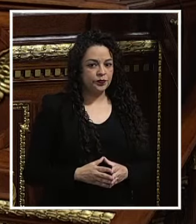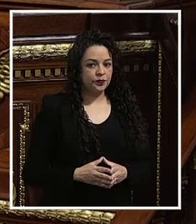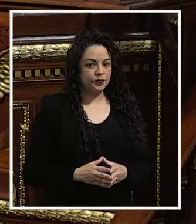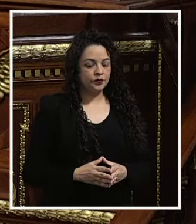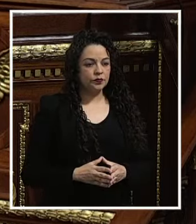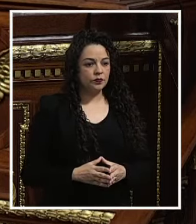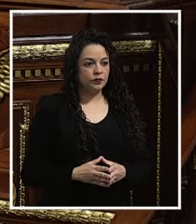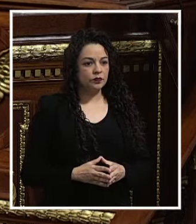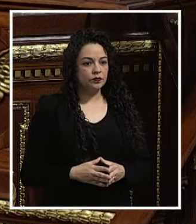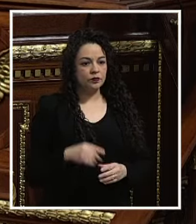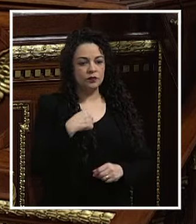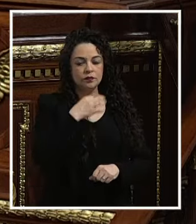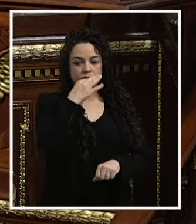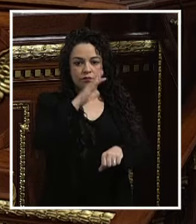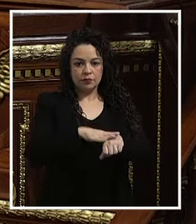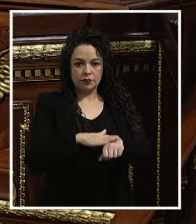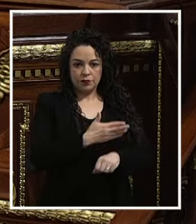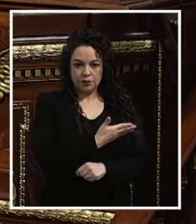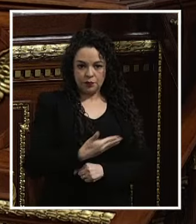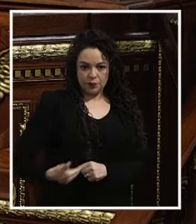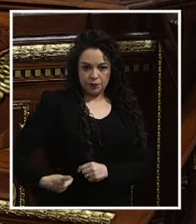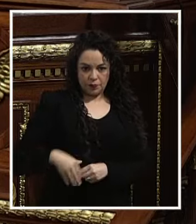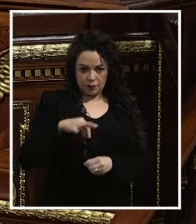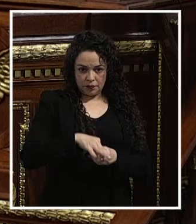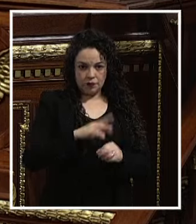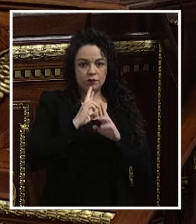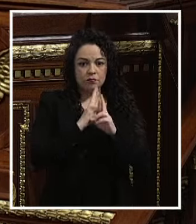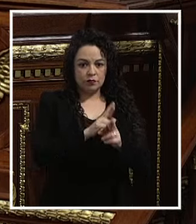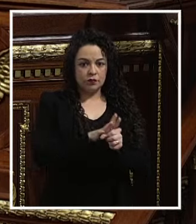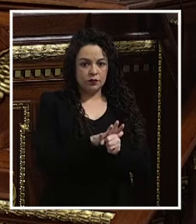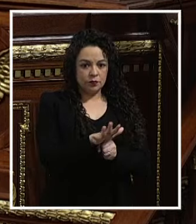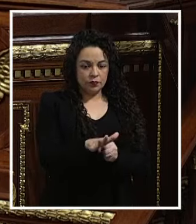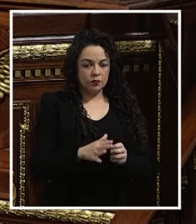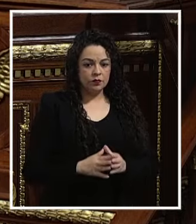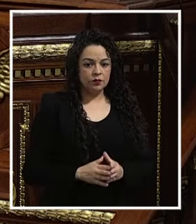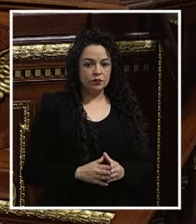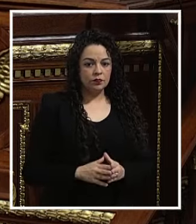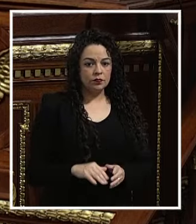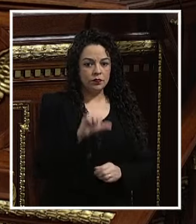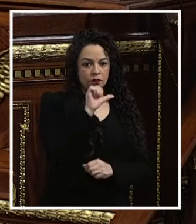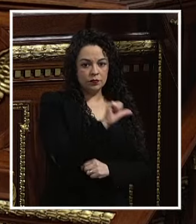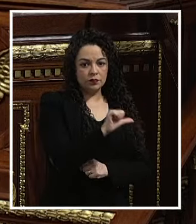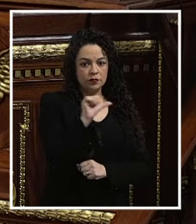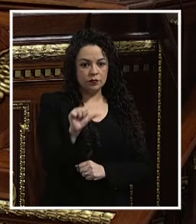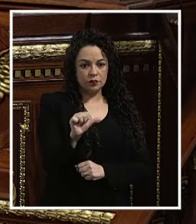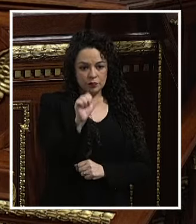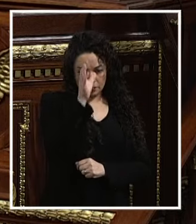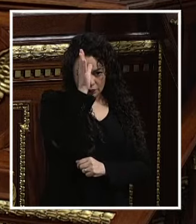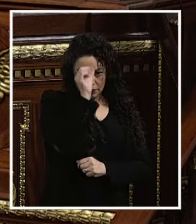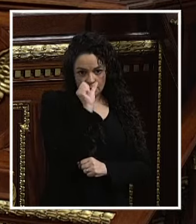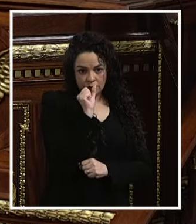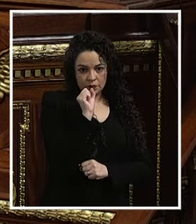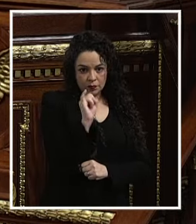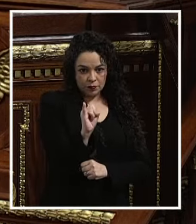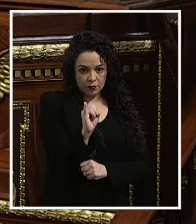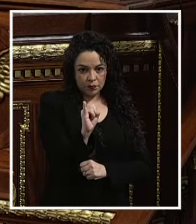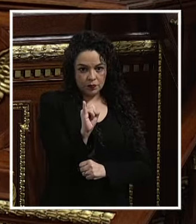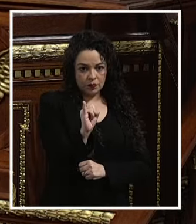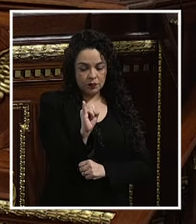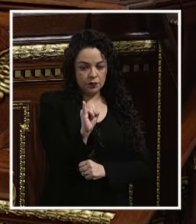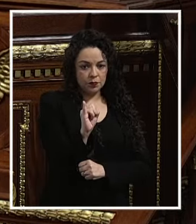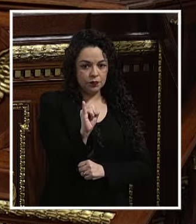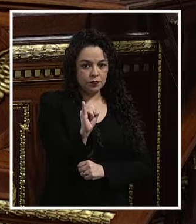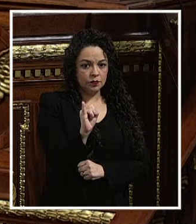Diputado presidente, el resultado de la votación es el siguiente: 66 votos a favor de la mesa